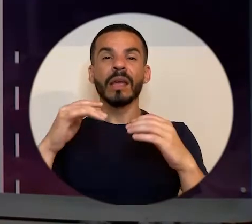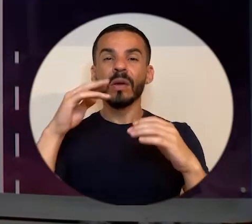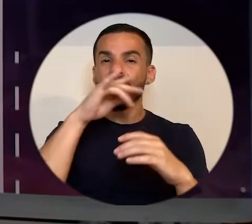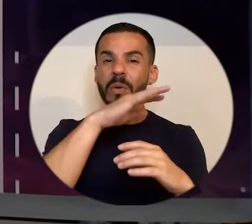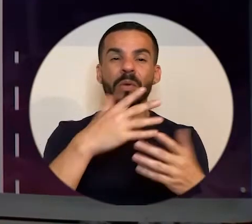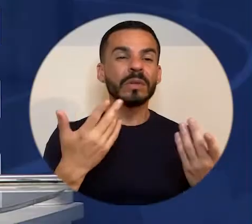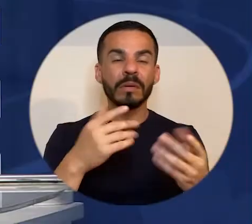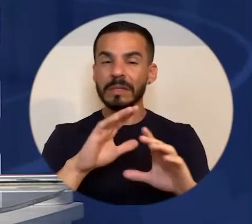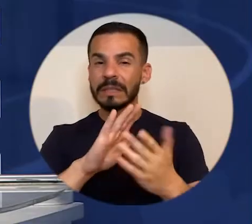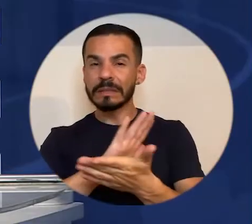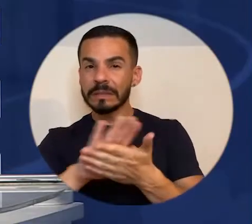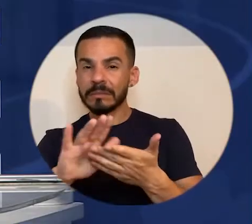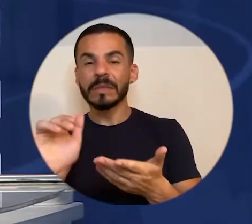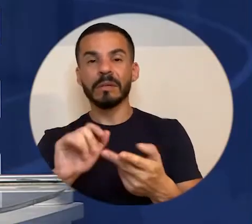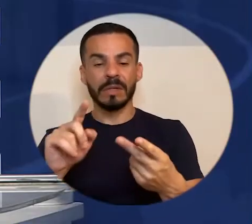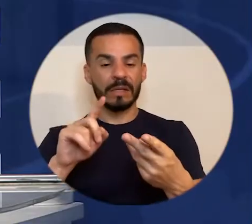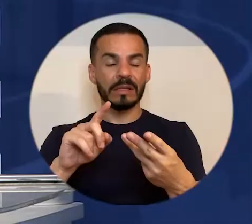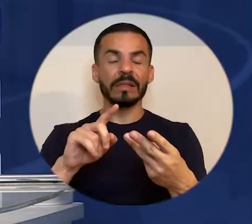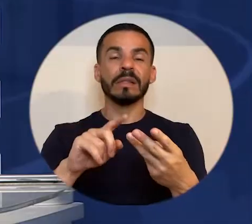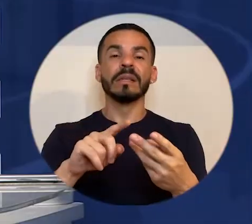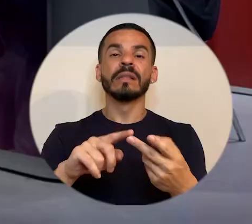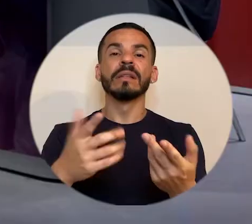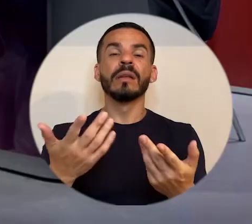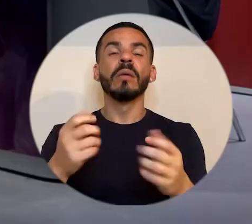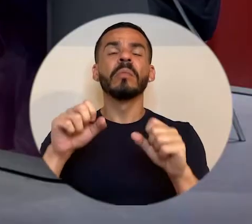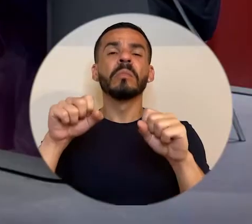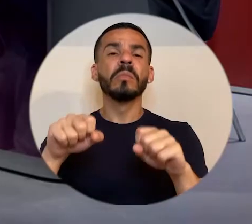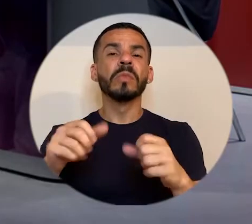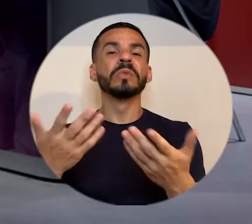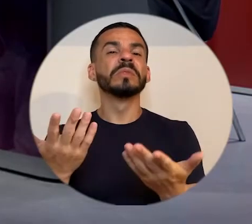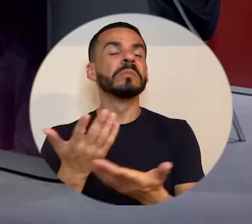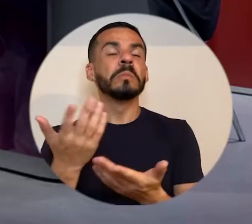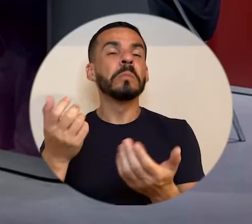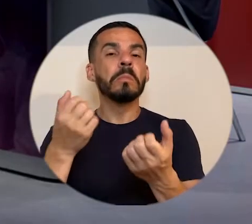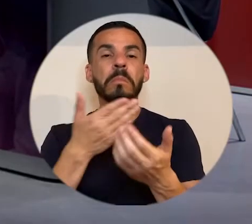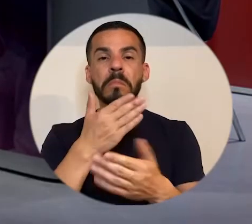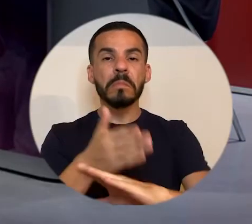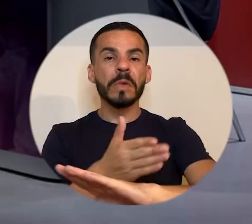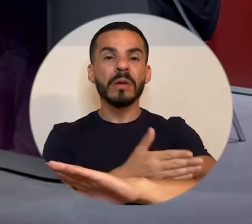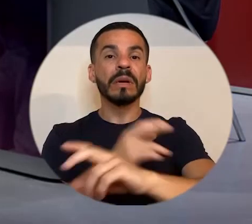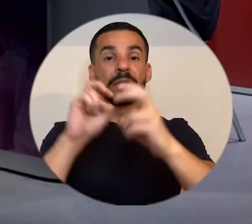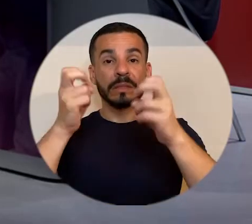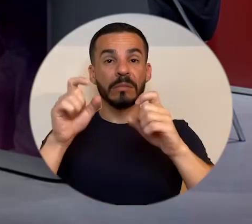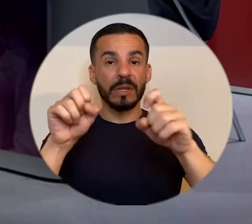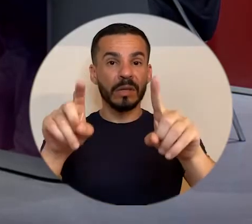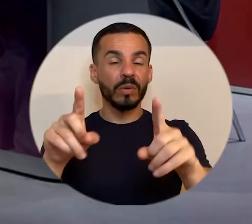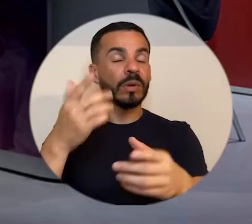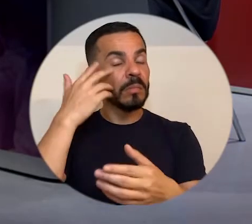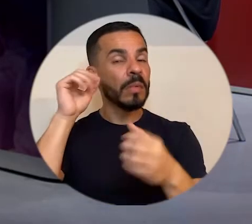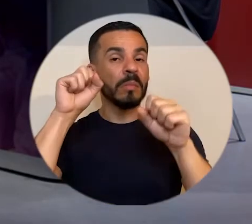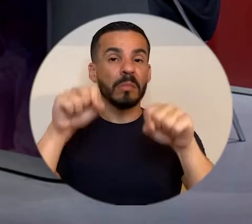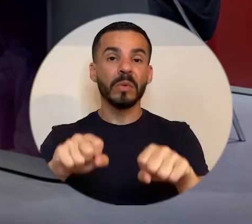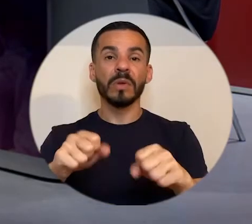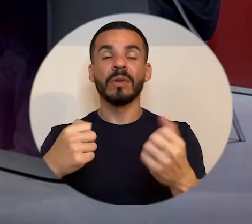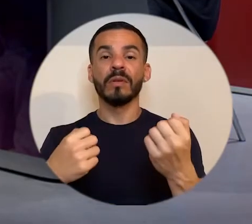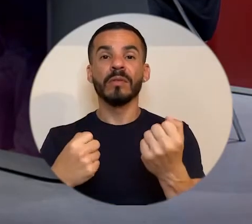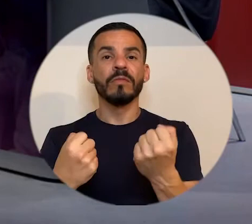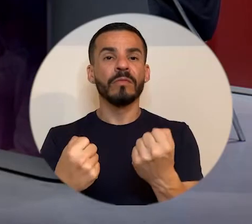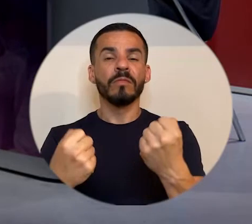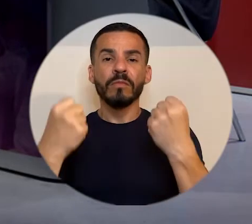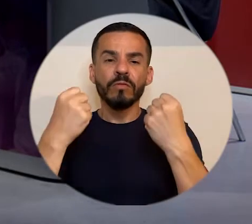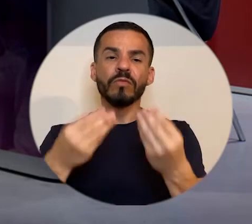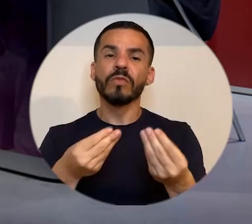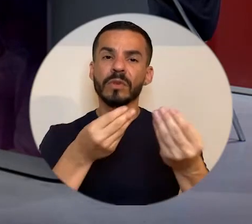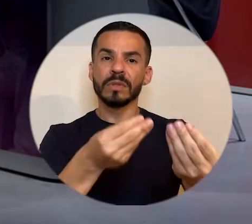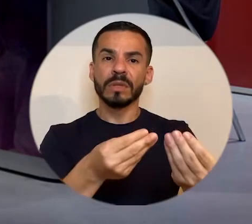tema fundamental. El segundo tema que podemos mejorar es posiblemente en temas de educación, para poder fortalecer